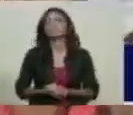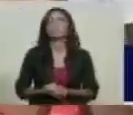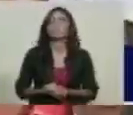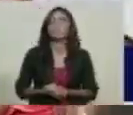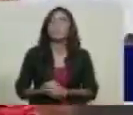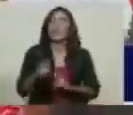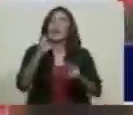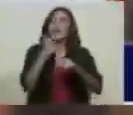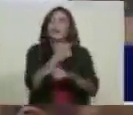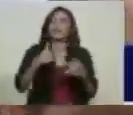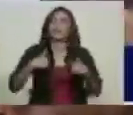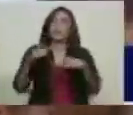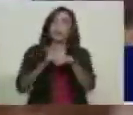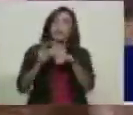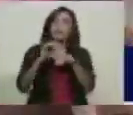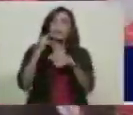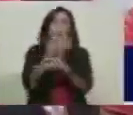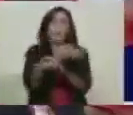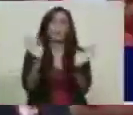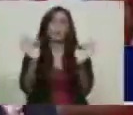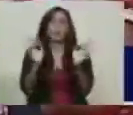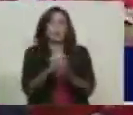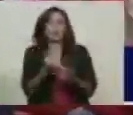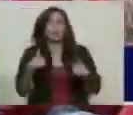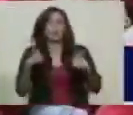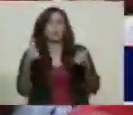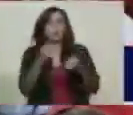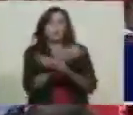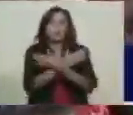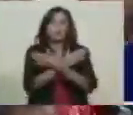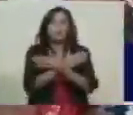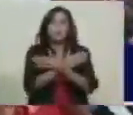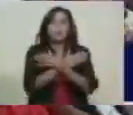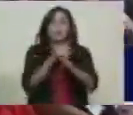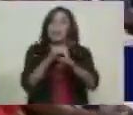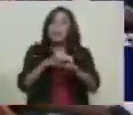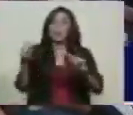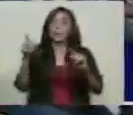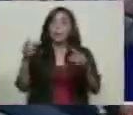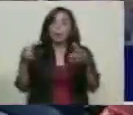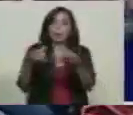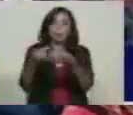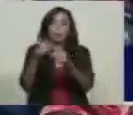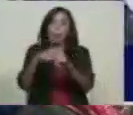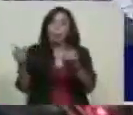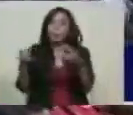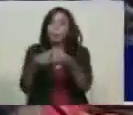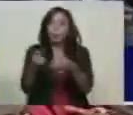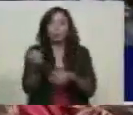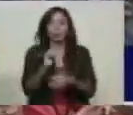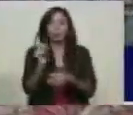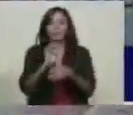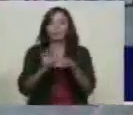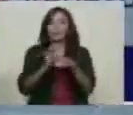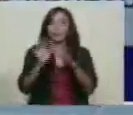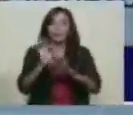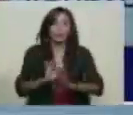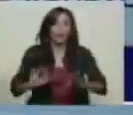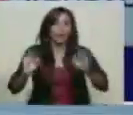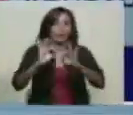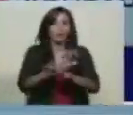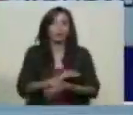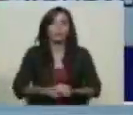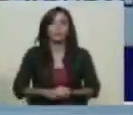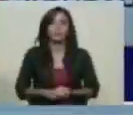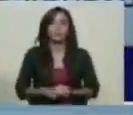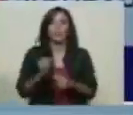sí funciona. Bueno, felicitaciones, pero hablo de manera general. No cumplió la tarea.